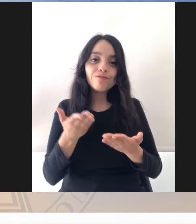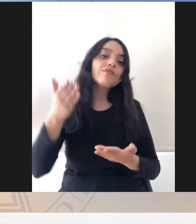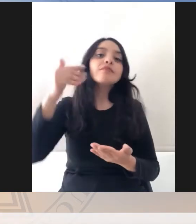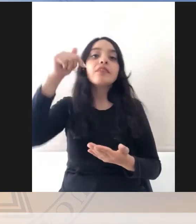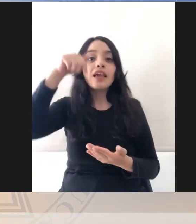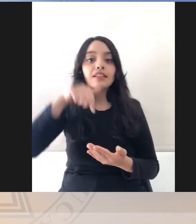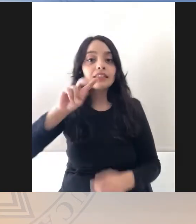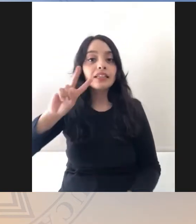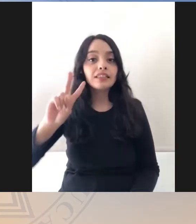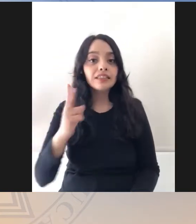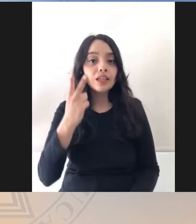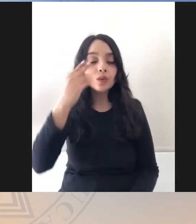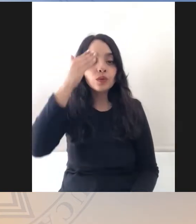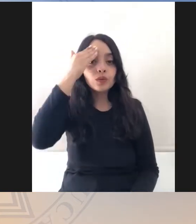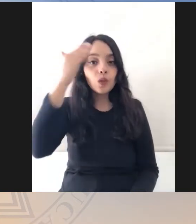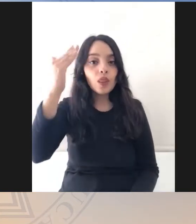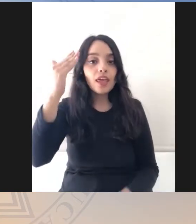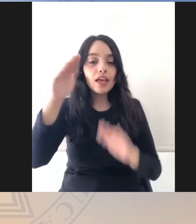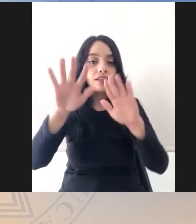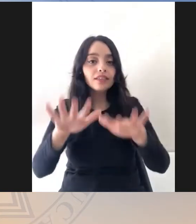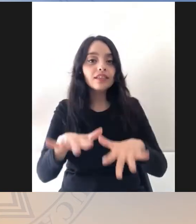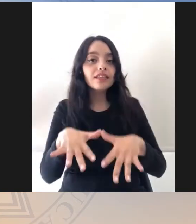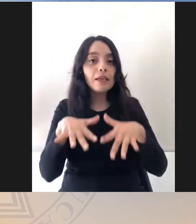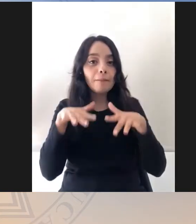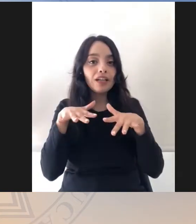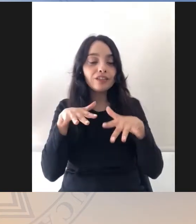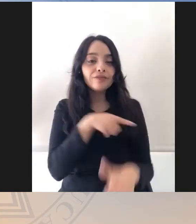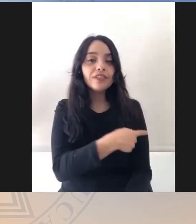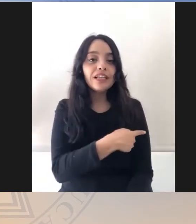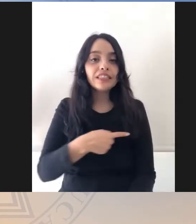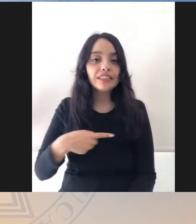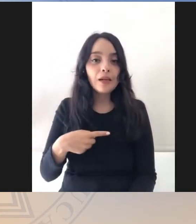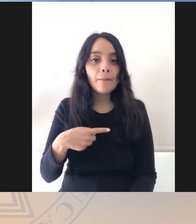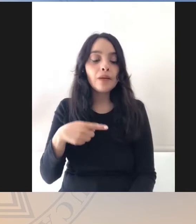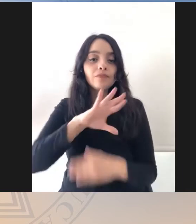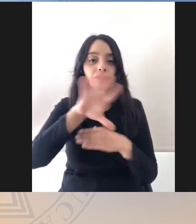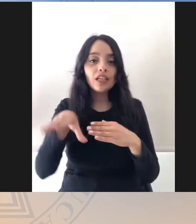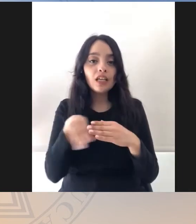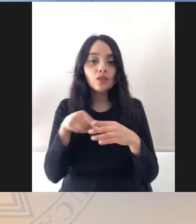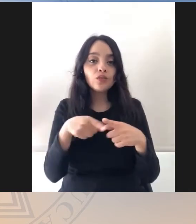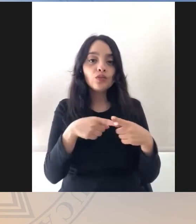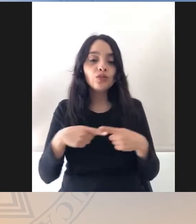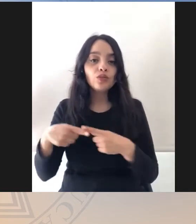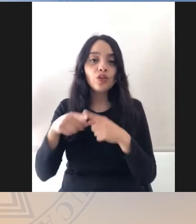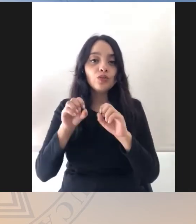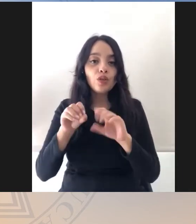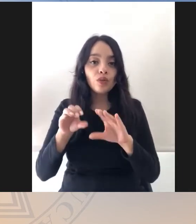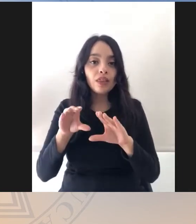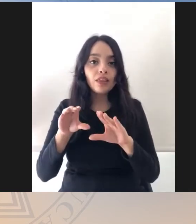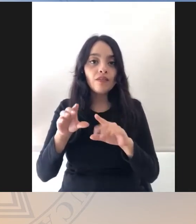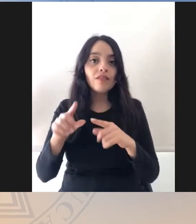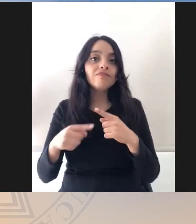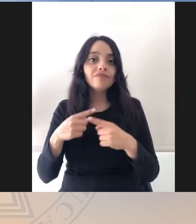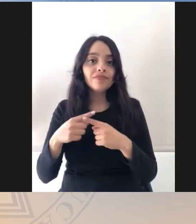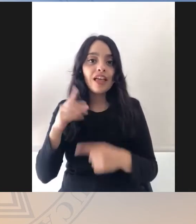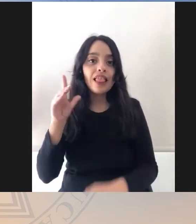segundo día de seminario titulado Inclusión Socioeducativa y Discapacidad Visual, que está